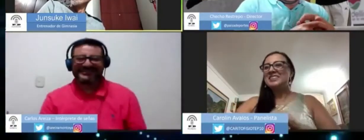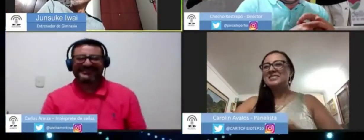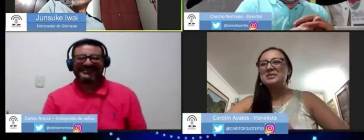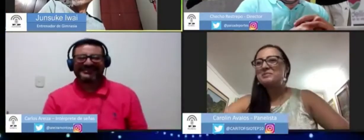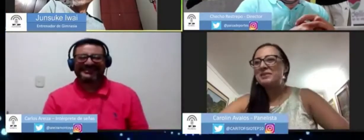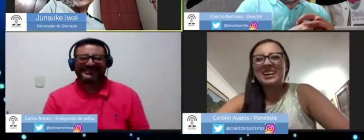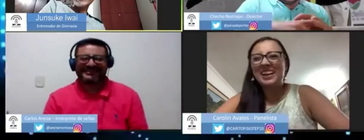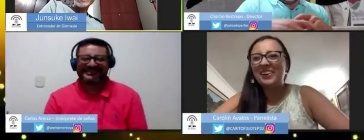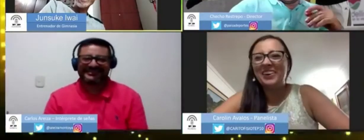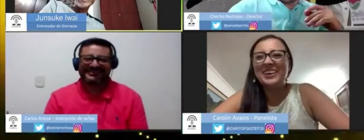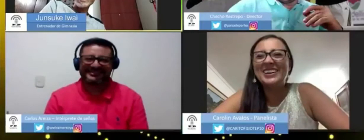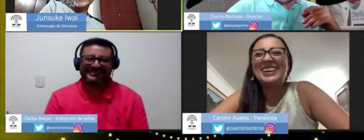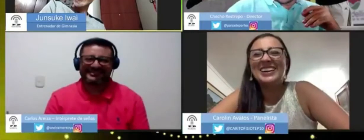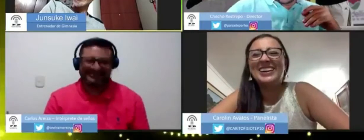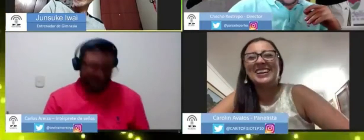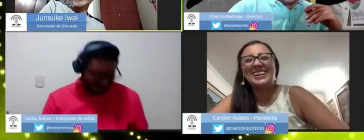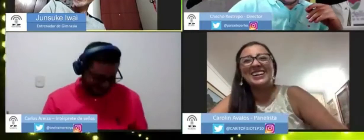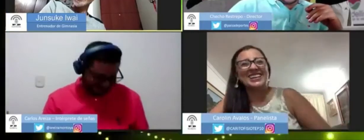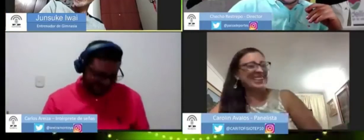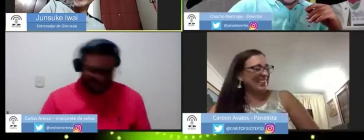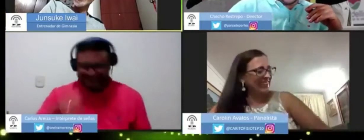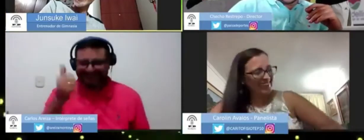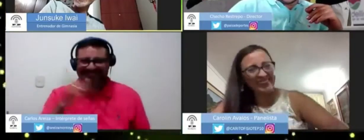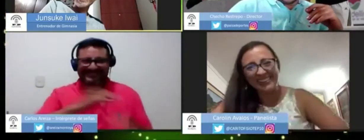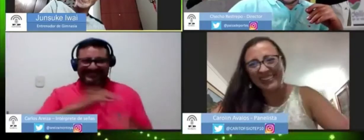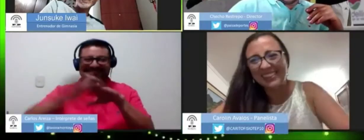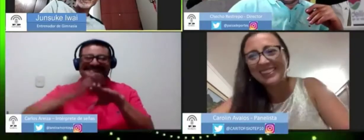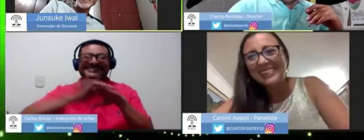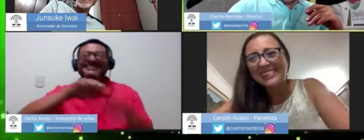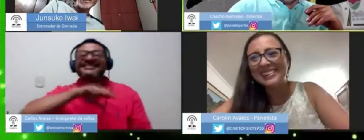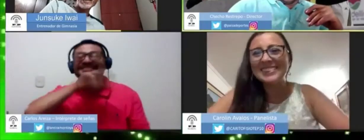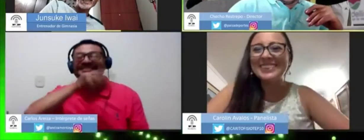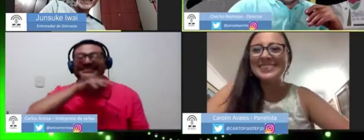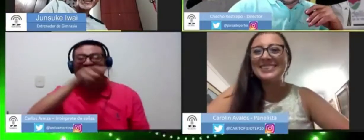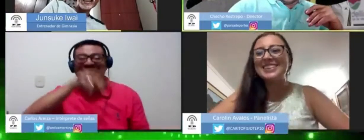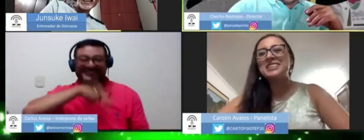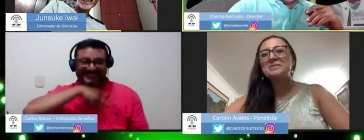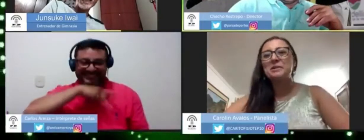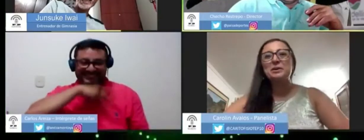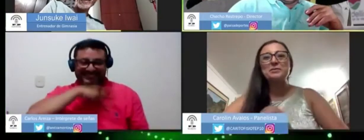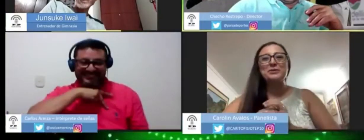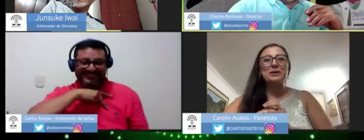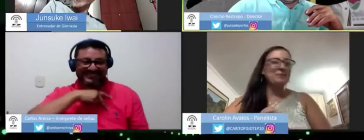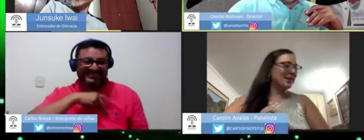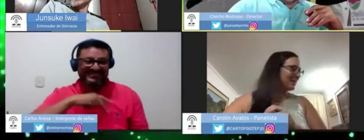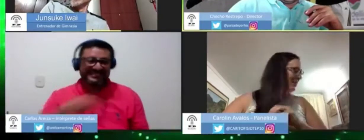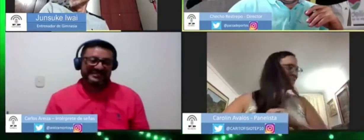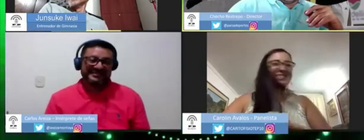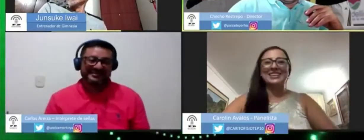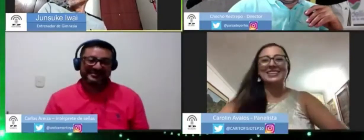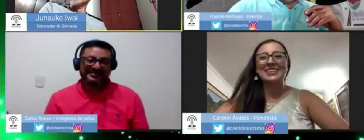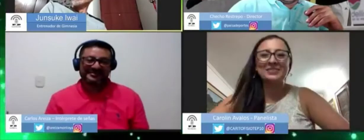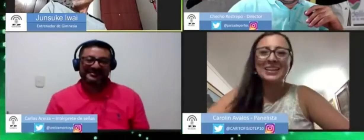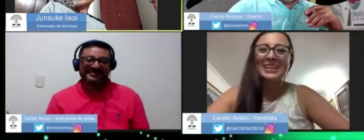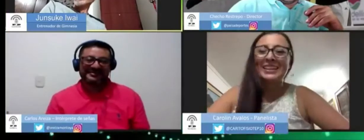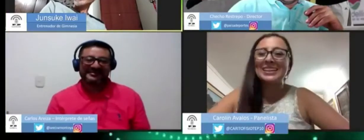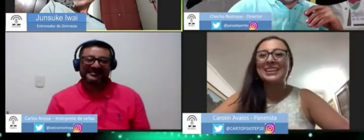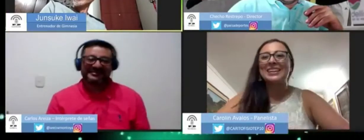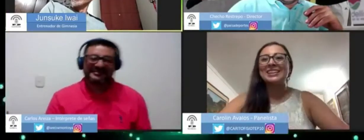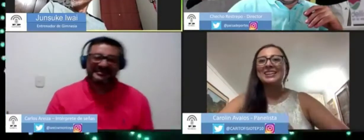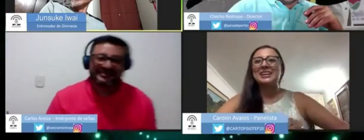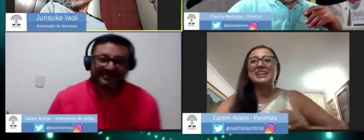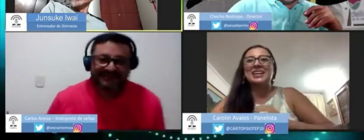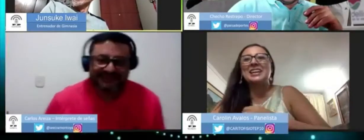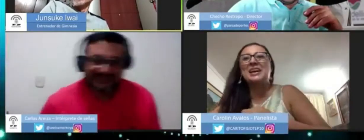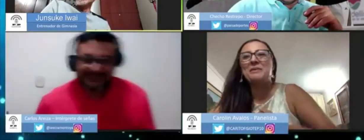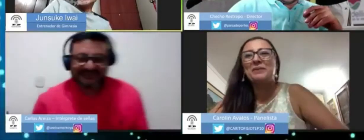Es un invitado. Un invitado más. Ya se me comió un zapato y ya quiere salir acá